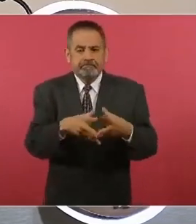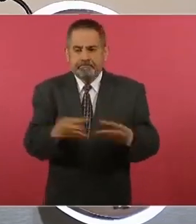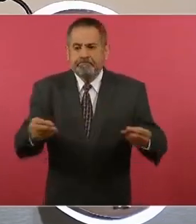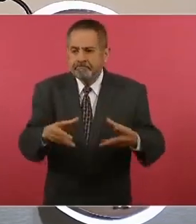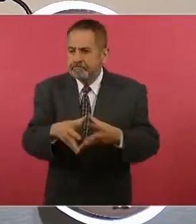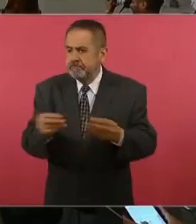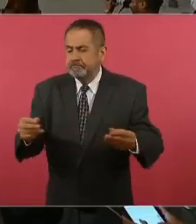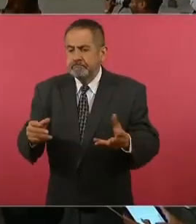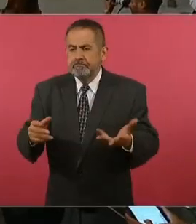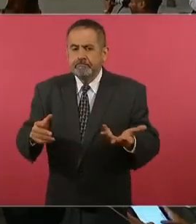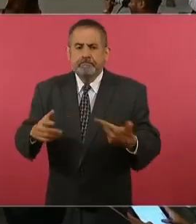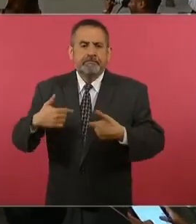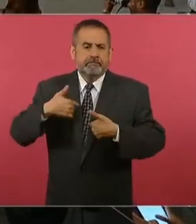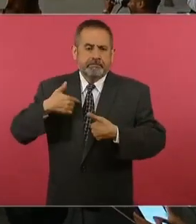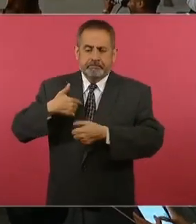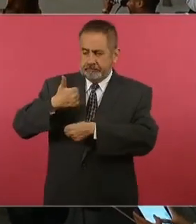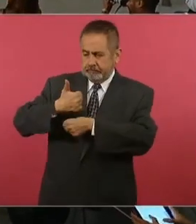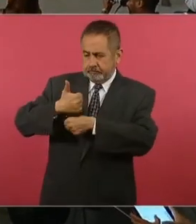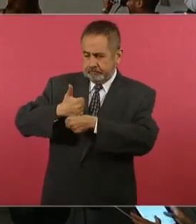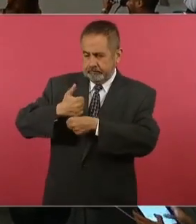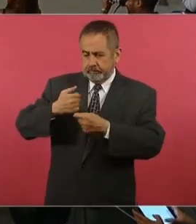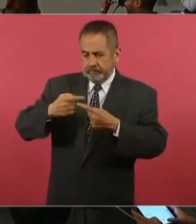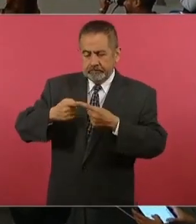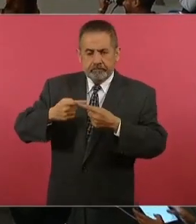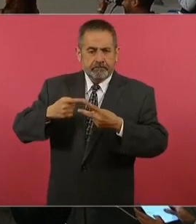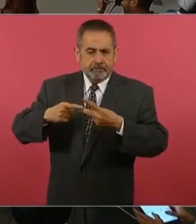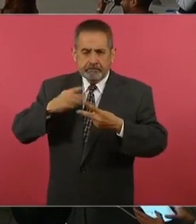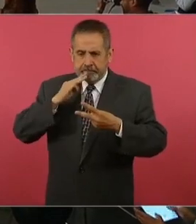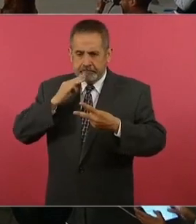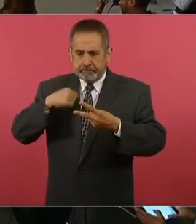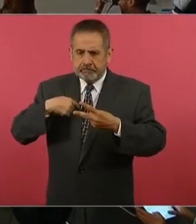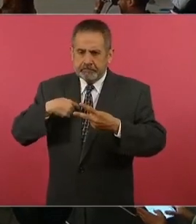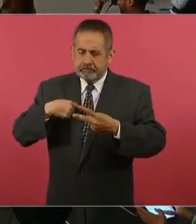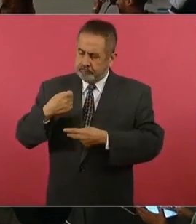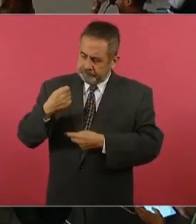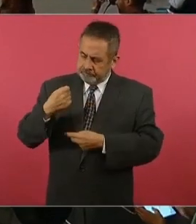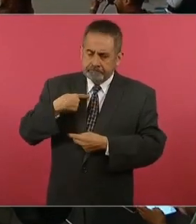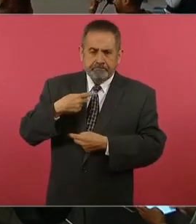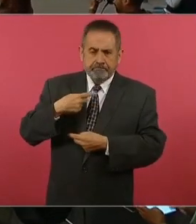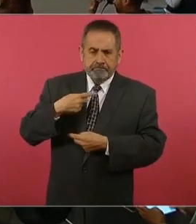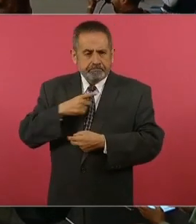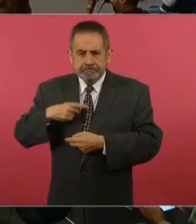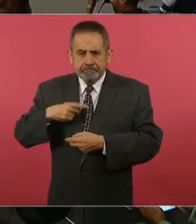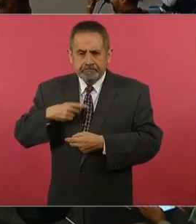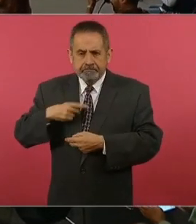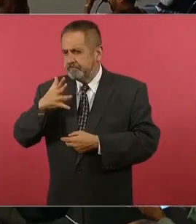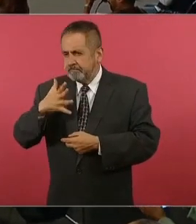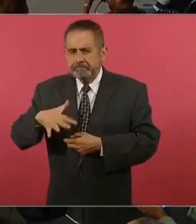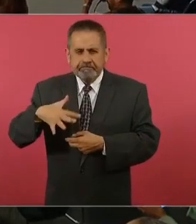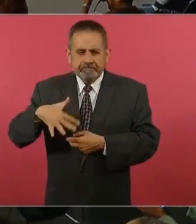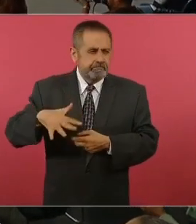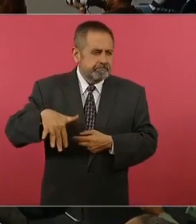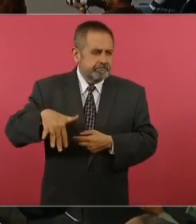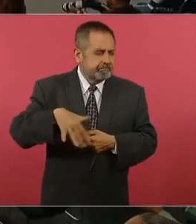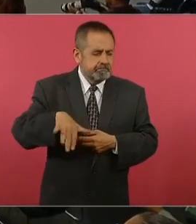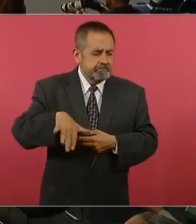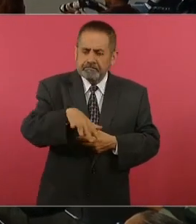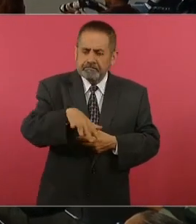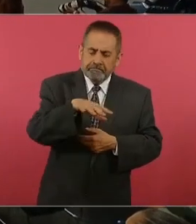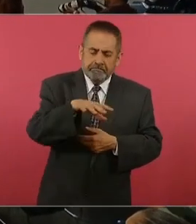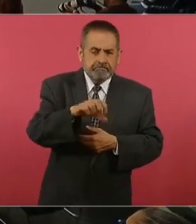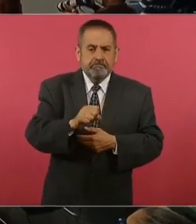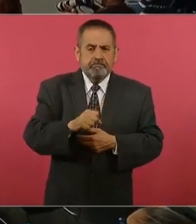siendo abuela, madre, tenemos esa doble tarea de búsqueda que es